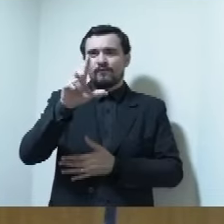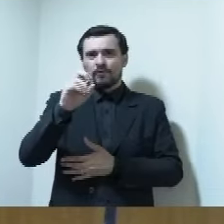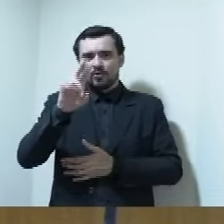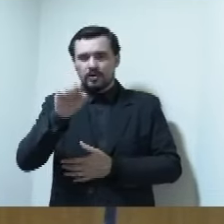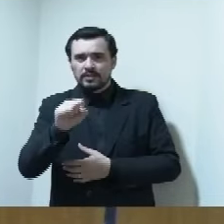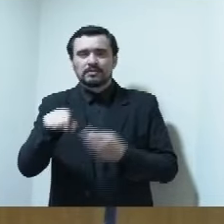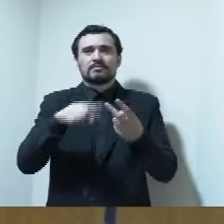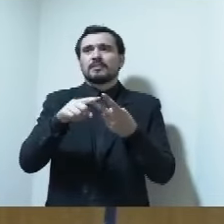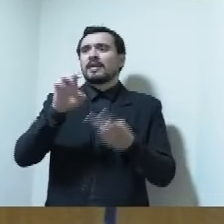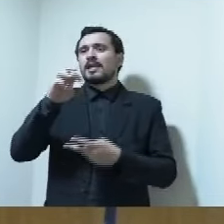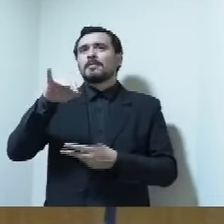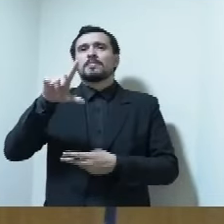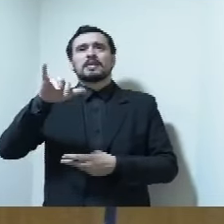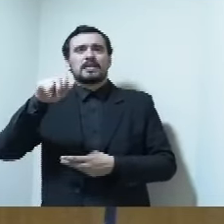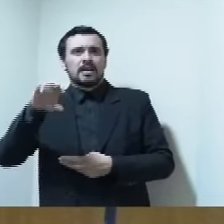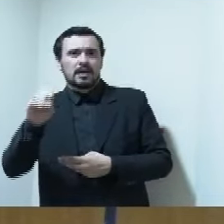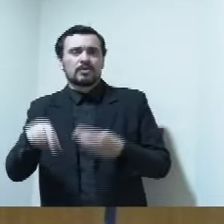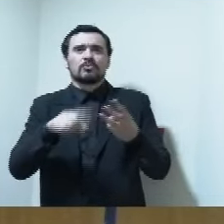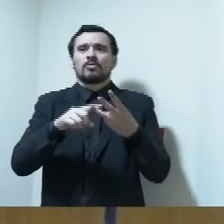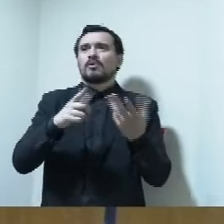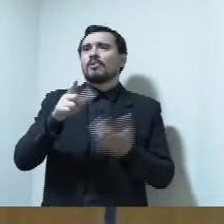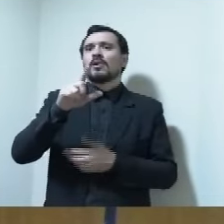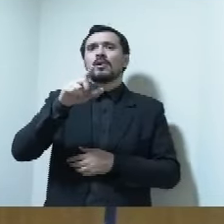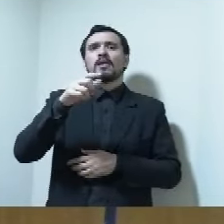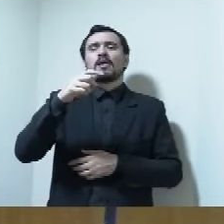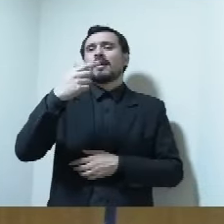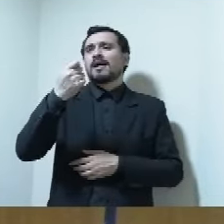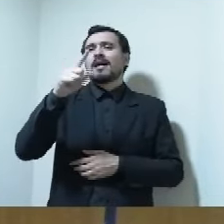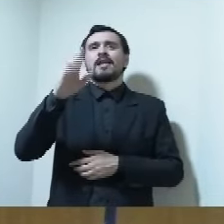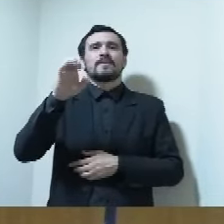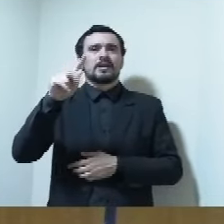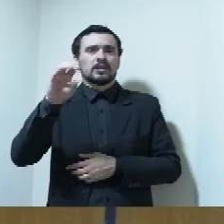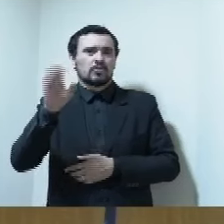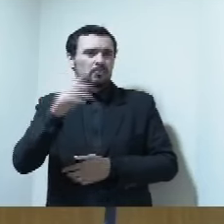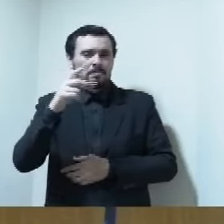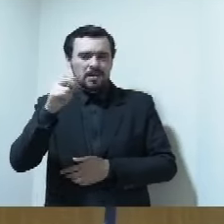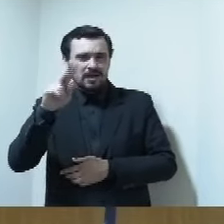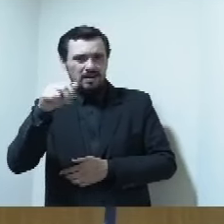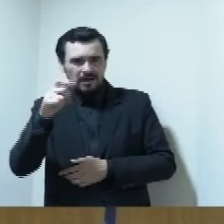R. Fernández, Elvio Remero o Luis Alberto del Paraná, por citar algunos, es un